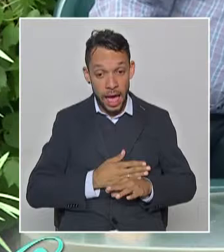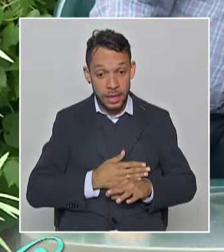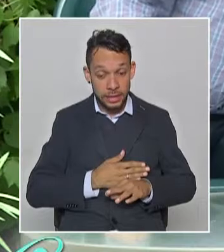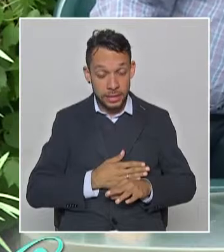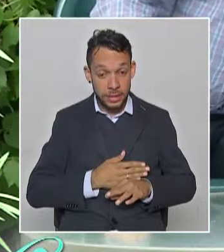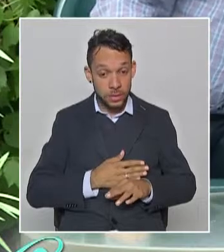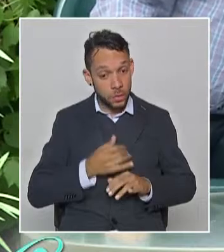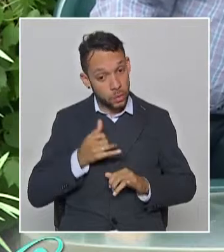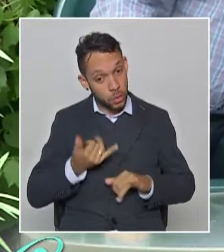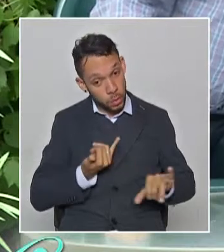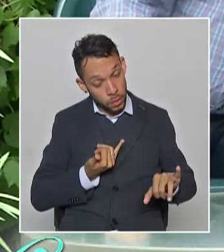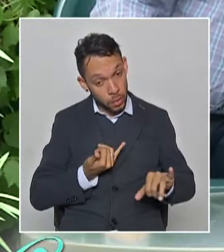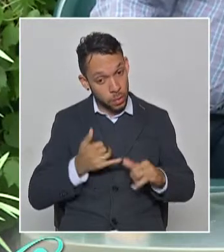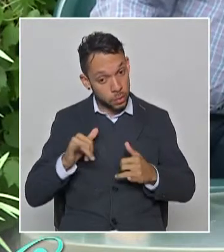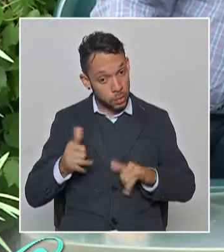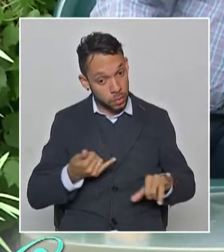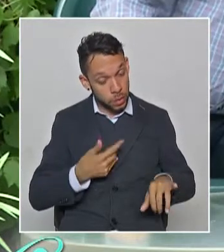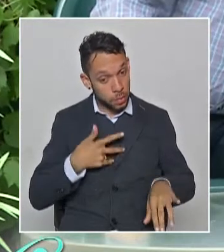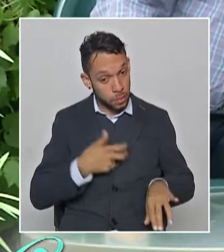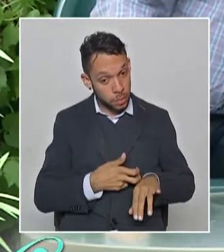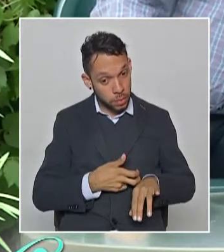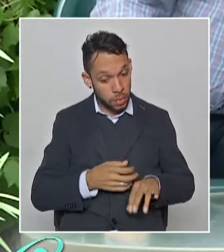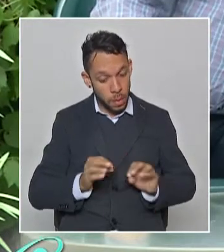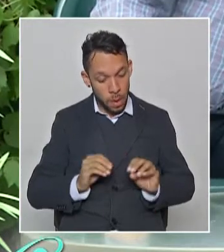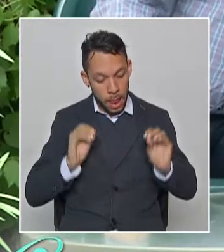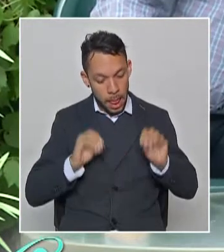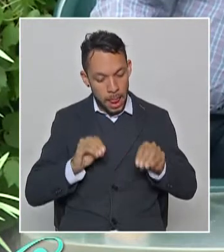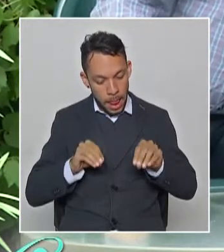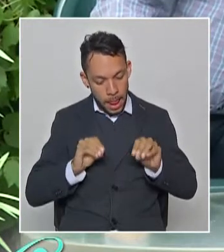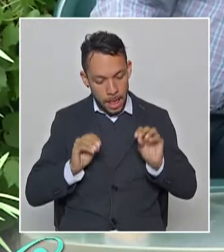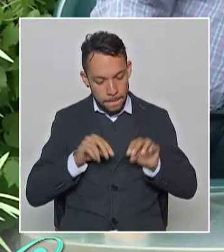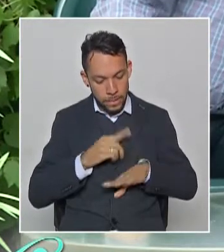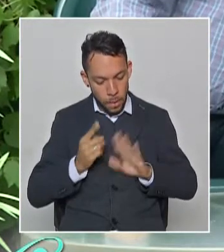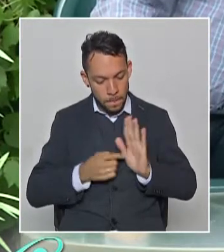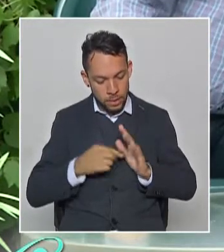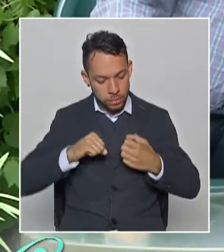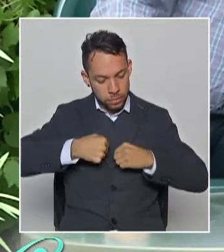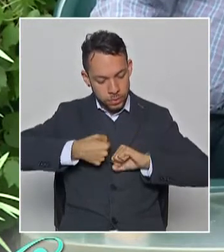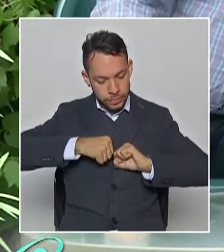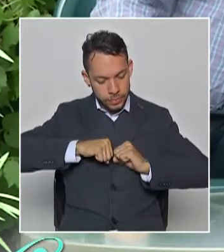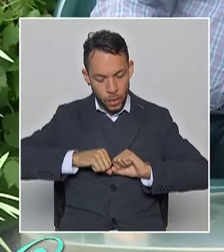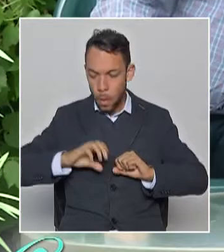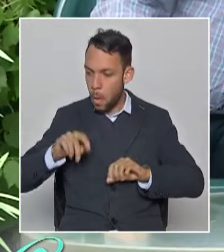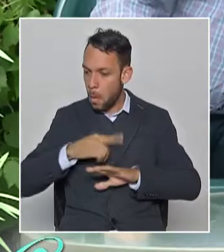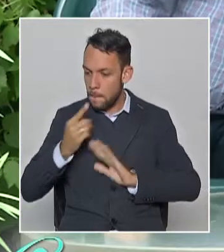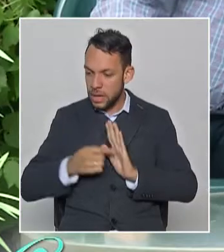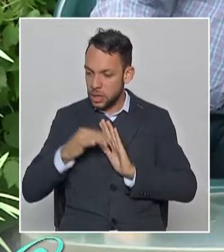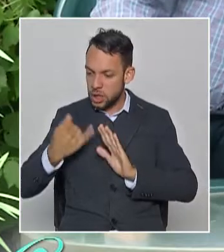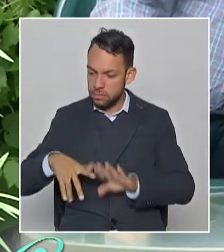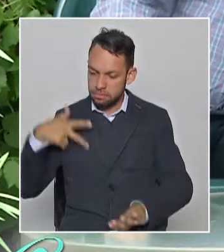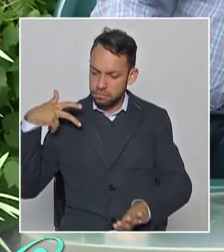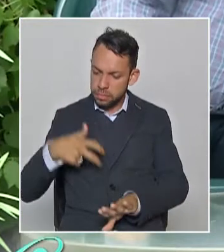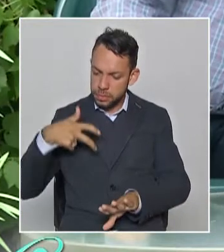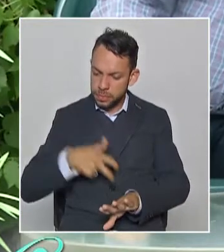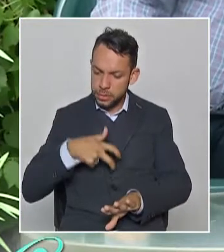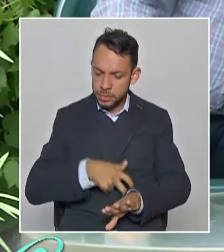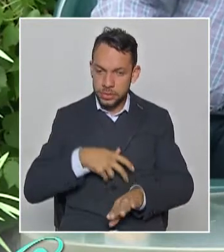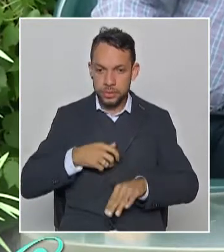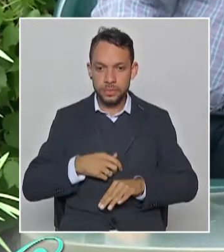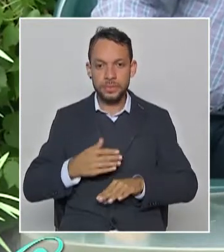sensibilización? Es decir, ¿le hicieron una primer terapia para hacerle ya la grande de la rodilla o de una le hicieron todo el procedimiento? No, ha